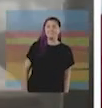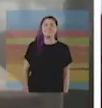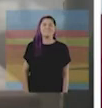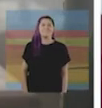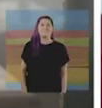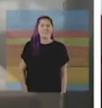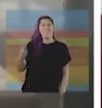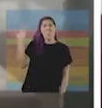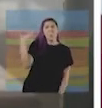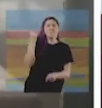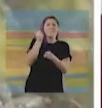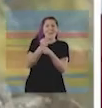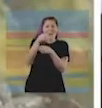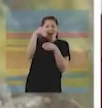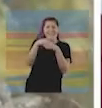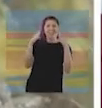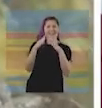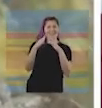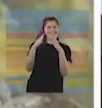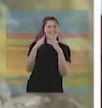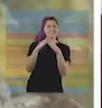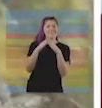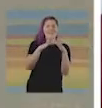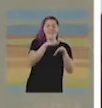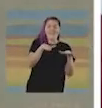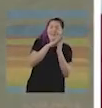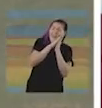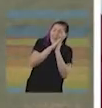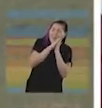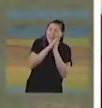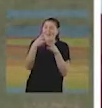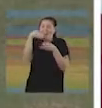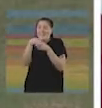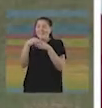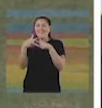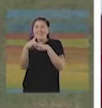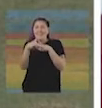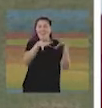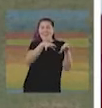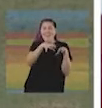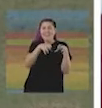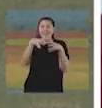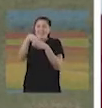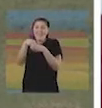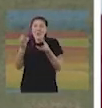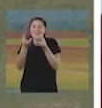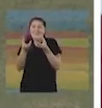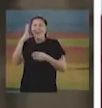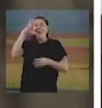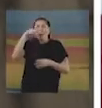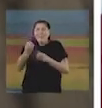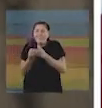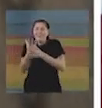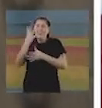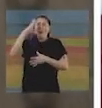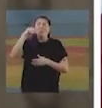obra del cura Gaucho, que obviamente sensibiliza cada vez que vamos al parque, escuchar todas las acciones que hizo, ¿no? Perfecto.